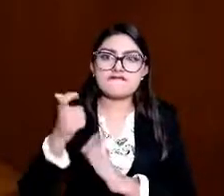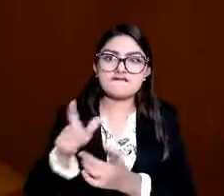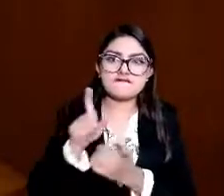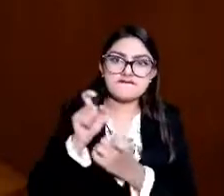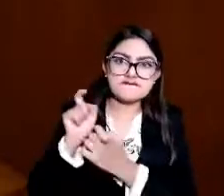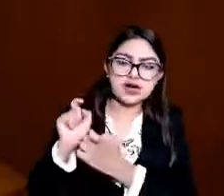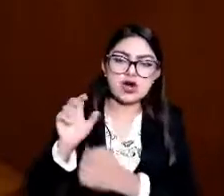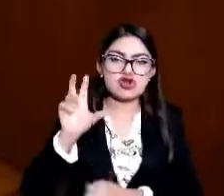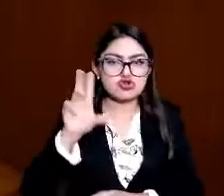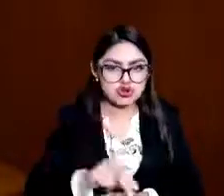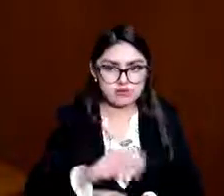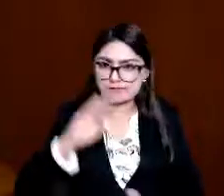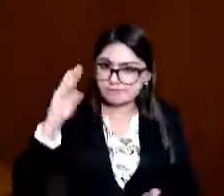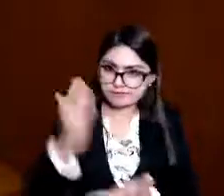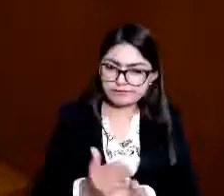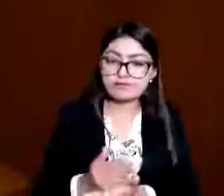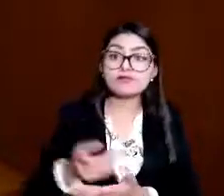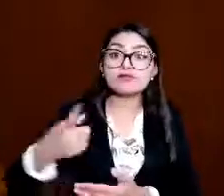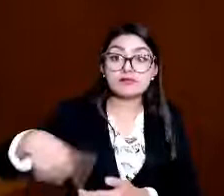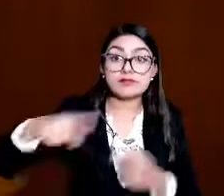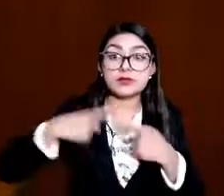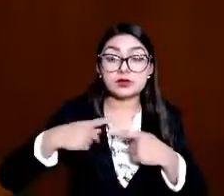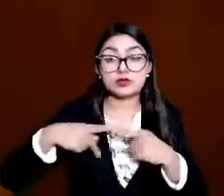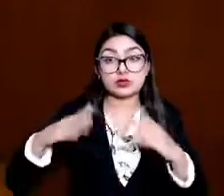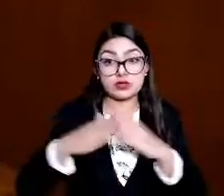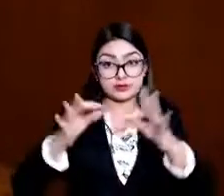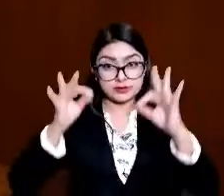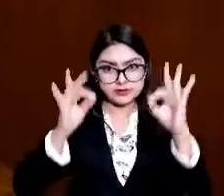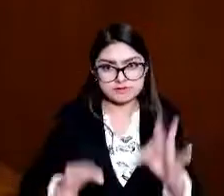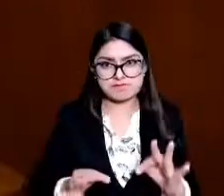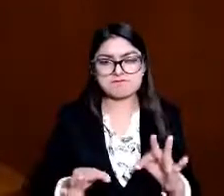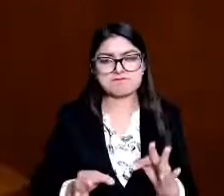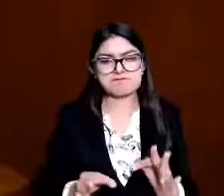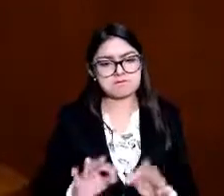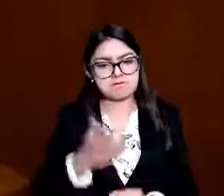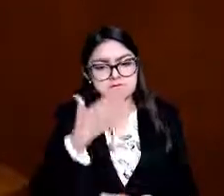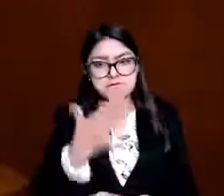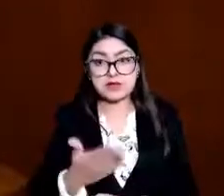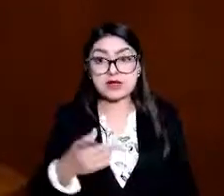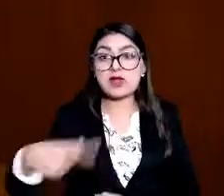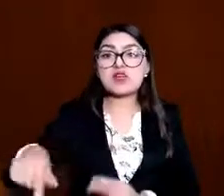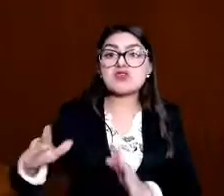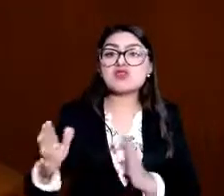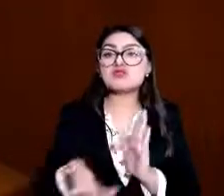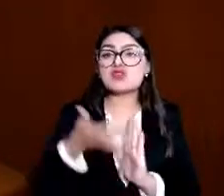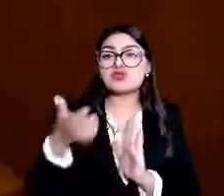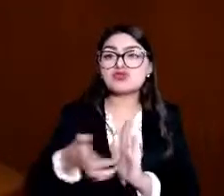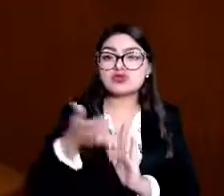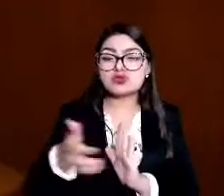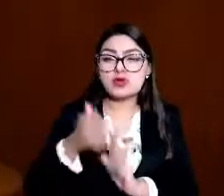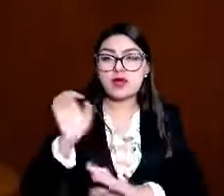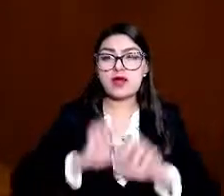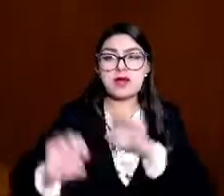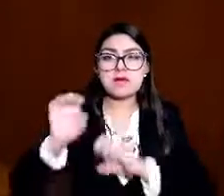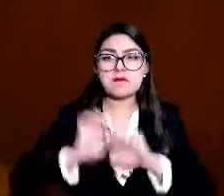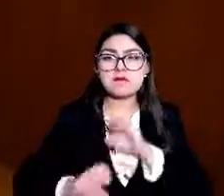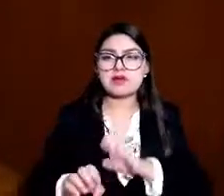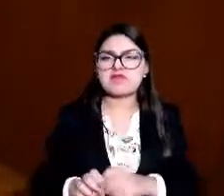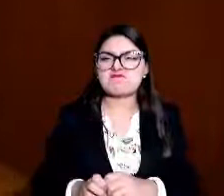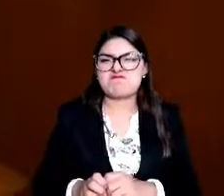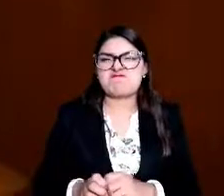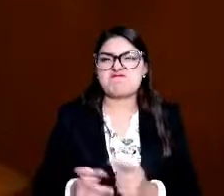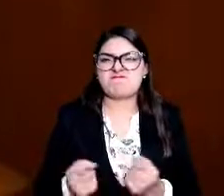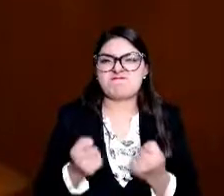y tener un patrimonio digno. Ya basta que las constructoras no tengan escrúpulos. Necesitamos que las autoridades